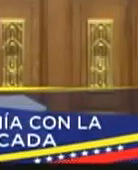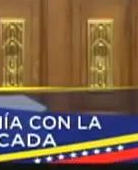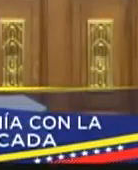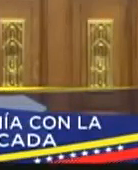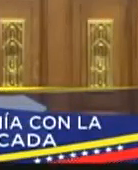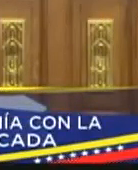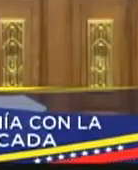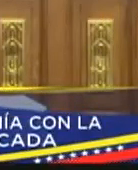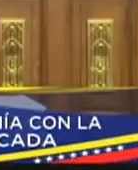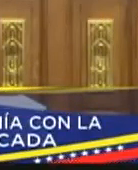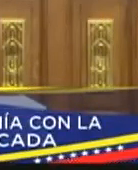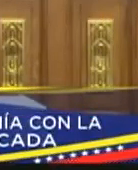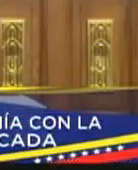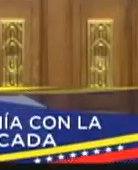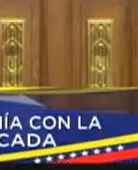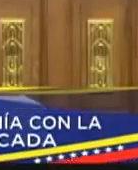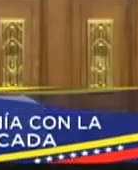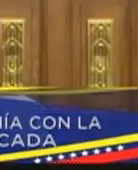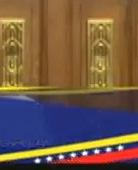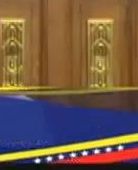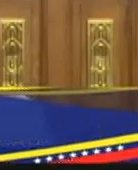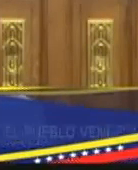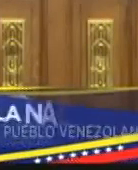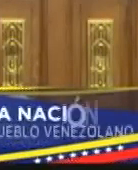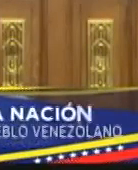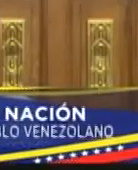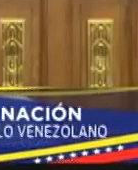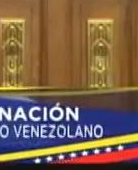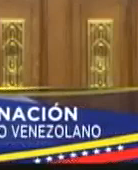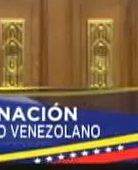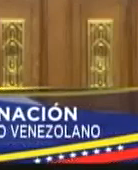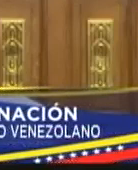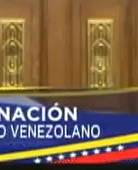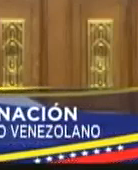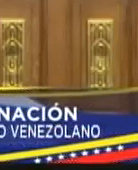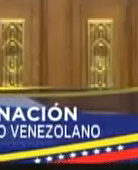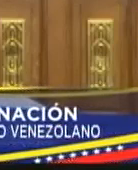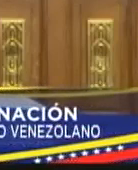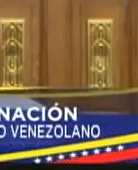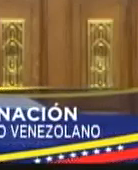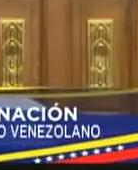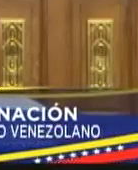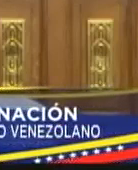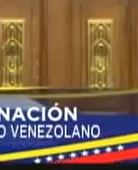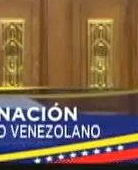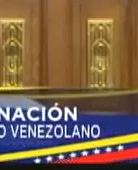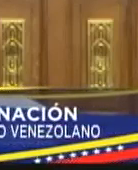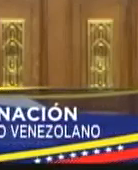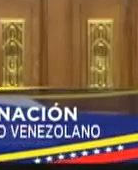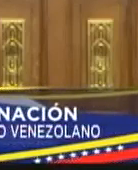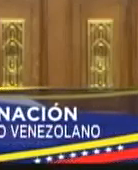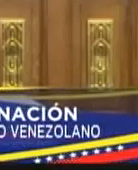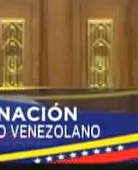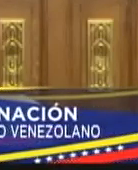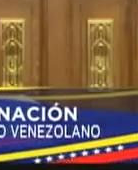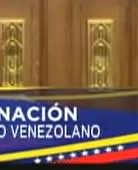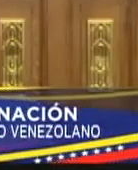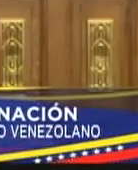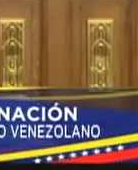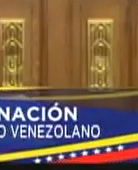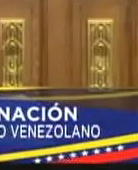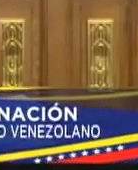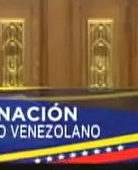políticas científica cultural educativa y tecnológica ante los nuevos